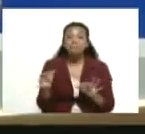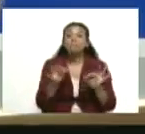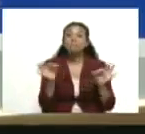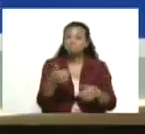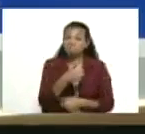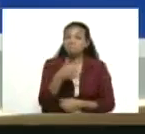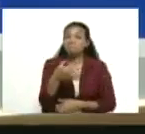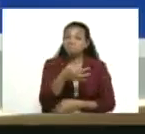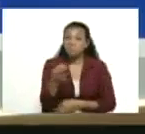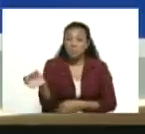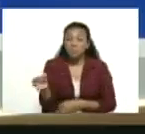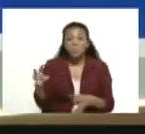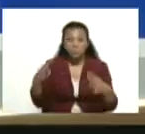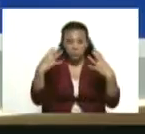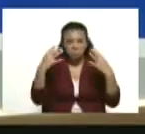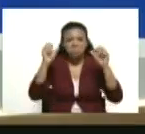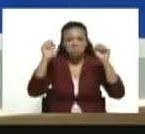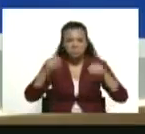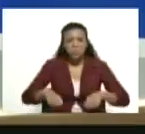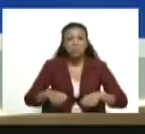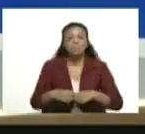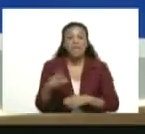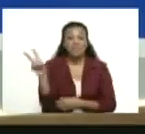espectacular, ustedes lo van a ver,